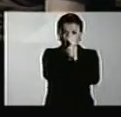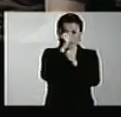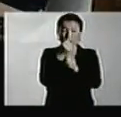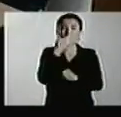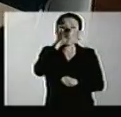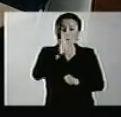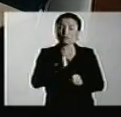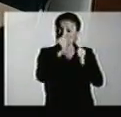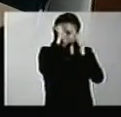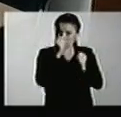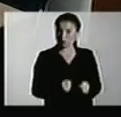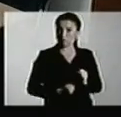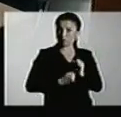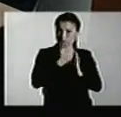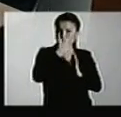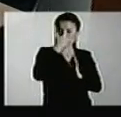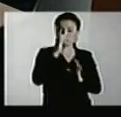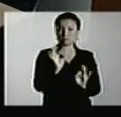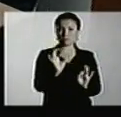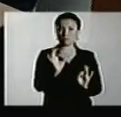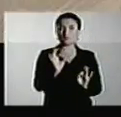Todos podemos mejorar nuestro trabajo.